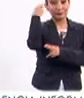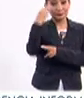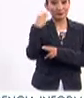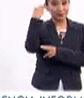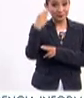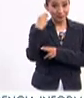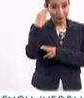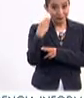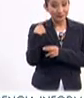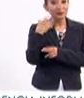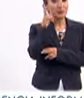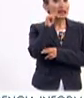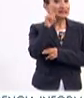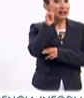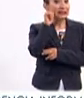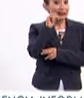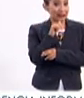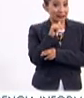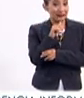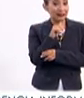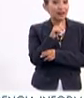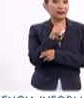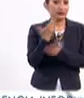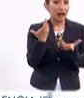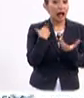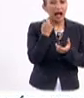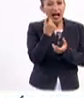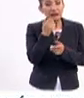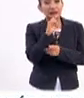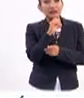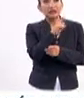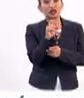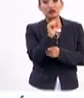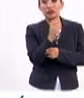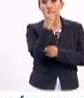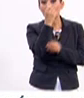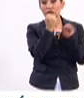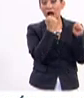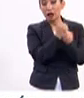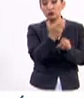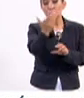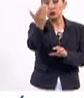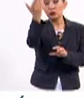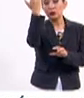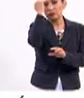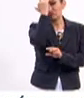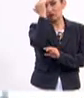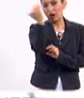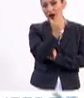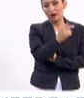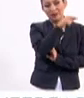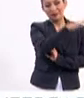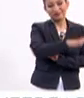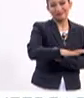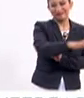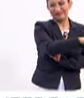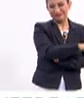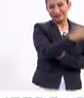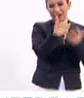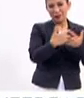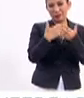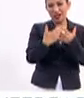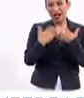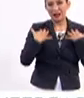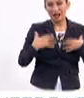marzo que se celebra mañana, se conmemora mañana, pues ya después de casi 162 años de aquel evento trágico en aquella